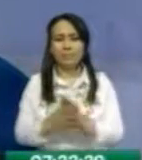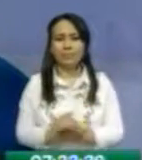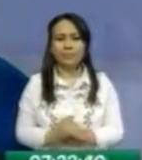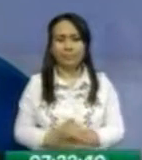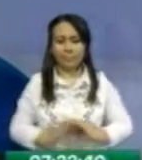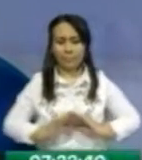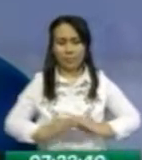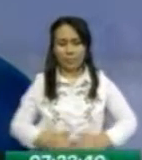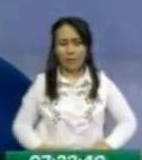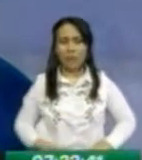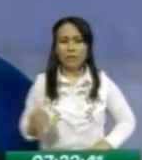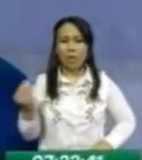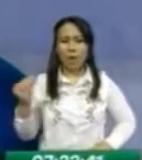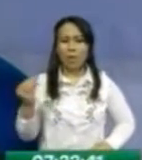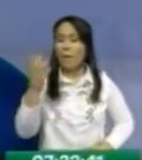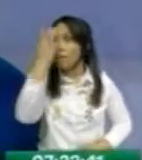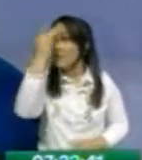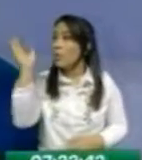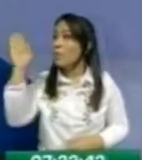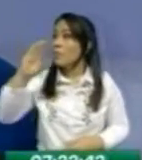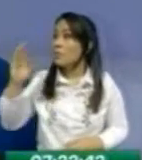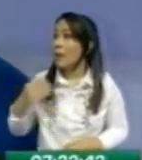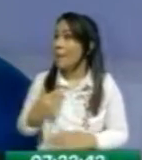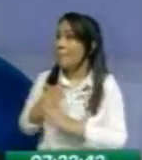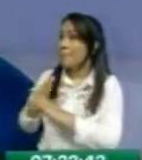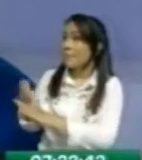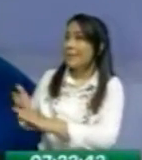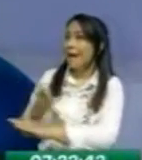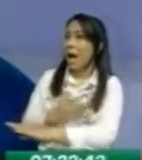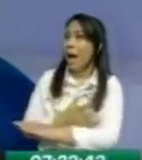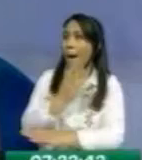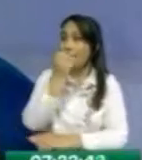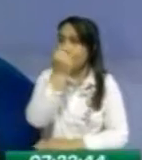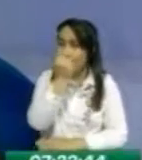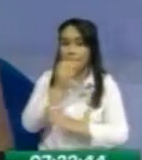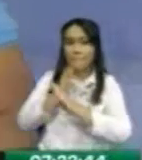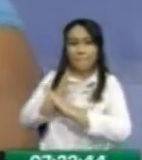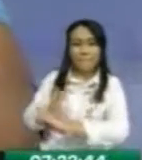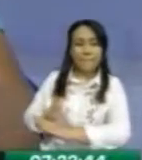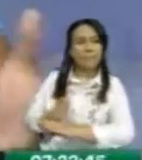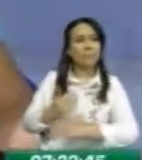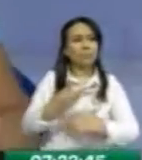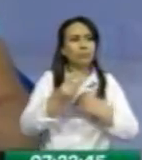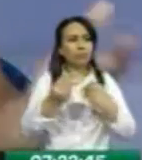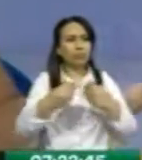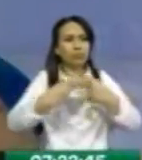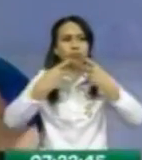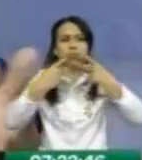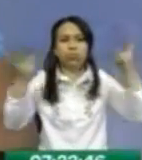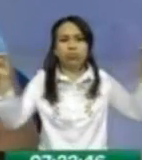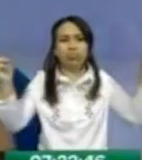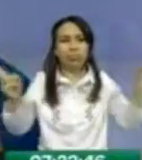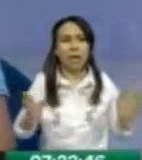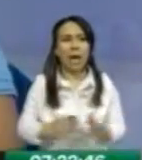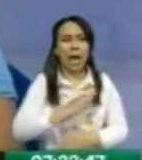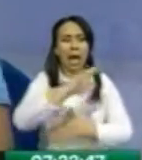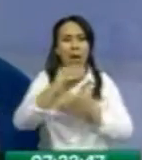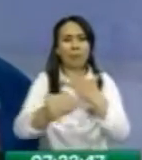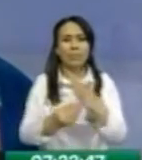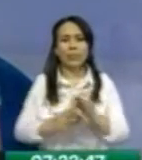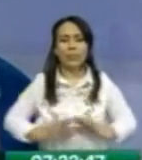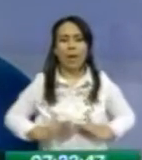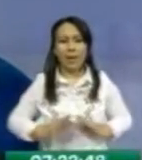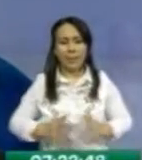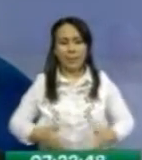del embarazo adolescente, porque se buscaba que se prevenga a través de la abstención. Y eso generó todo este boom en el aumento del